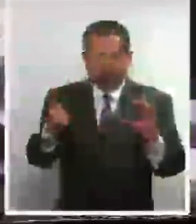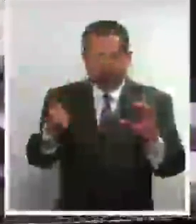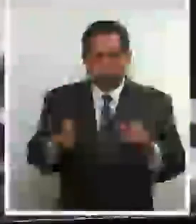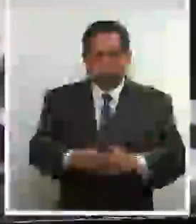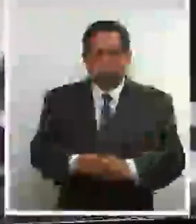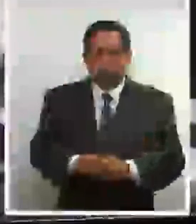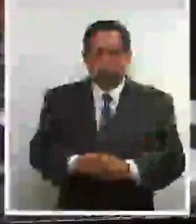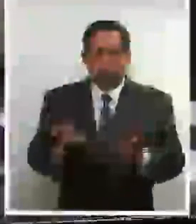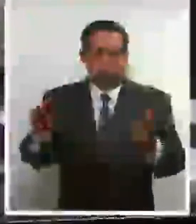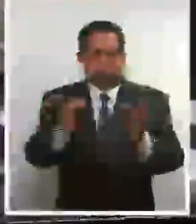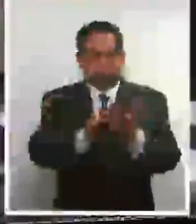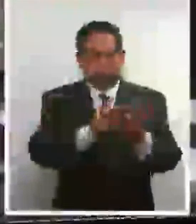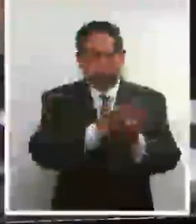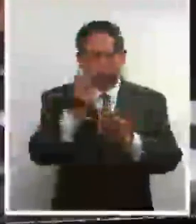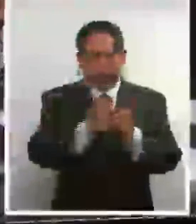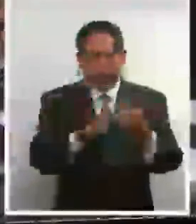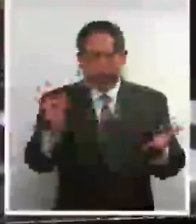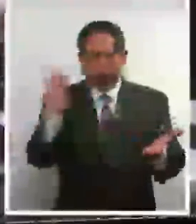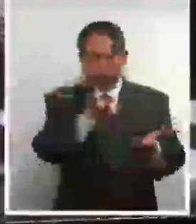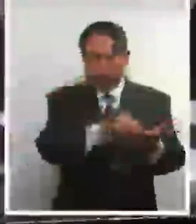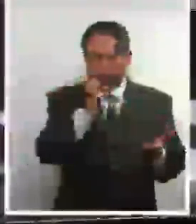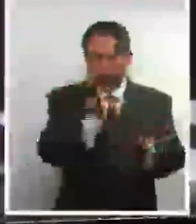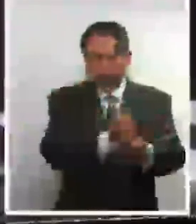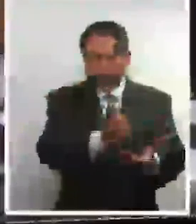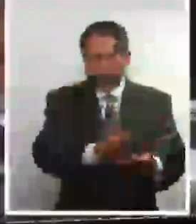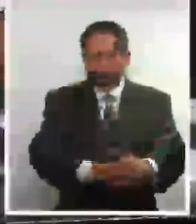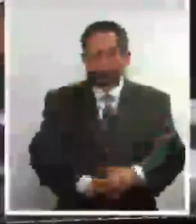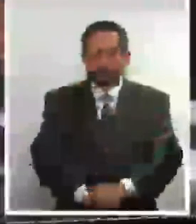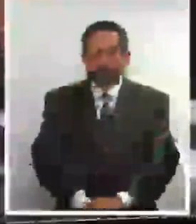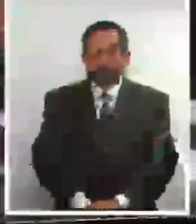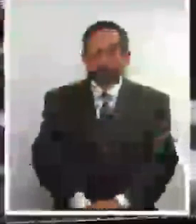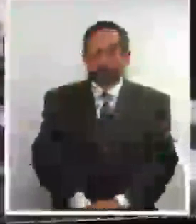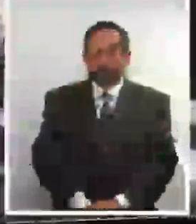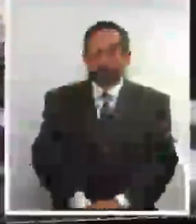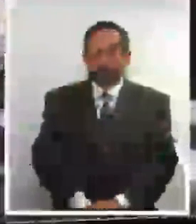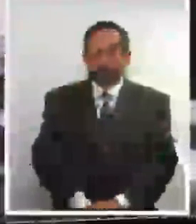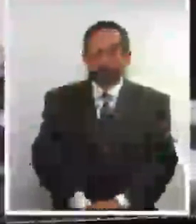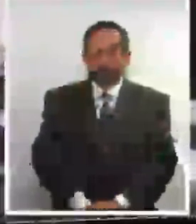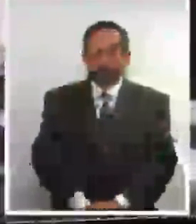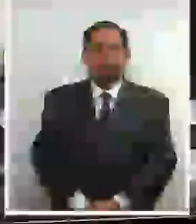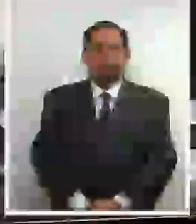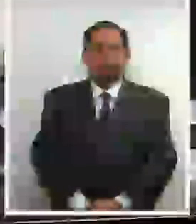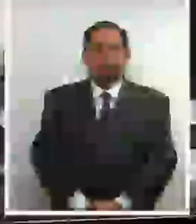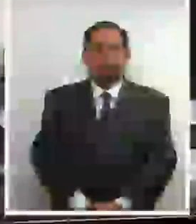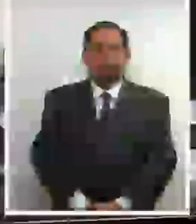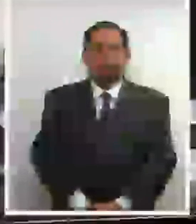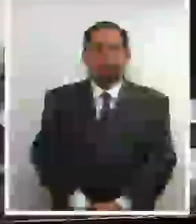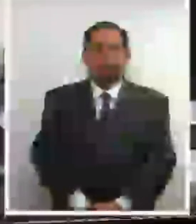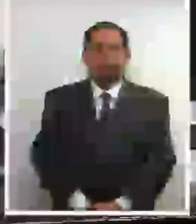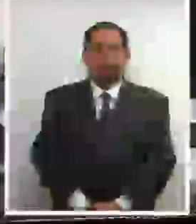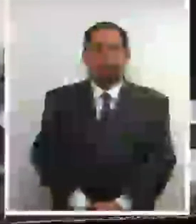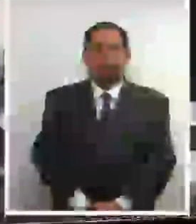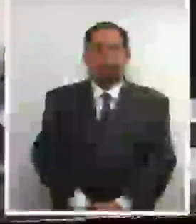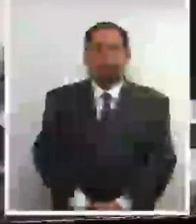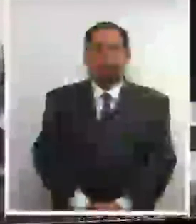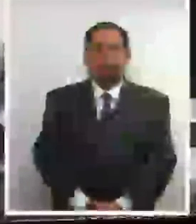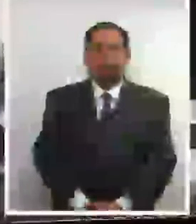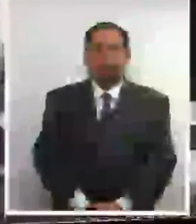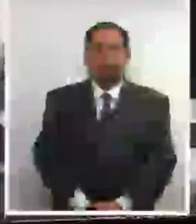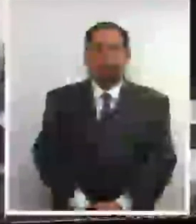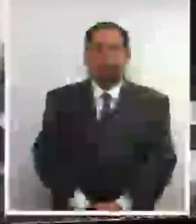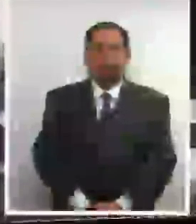1. Intégrese al proyecto de decreto. Pasamos ahora a la discusión